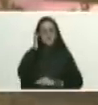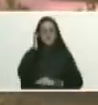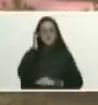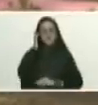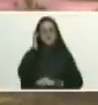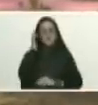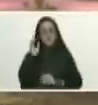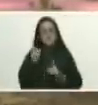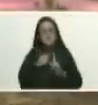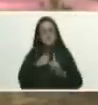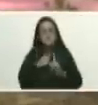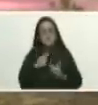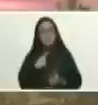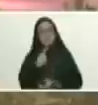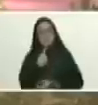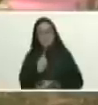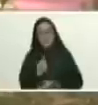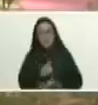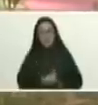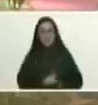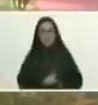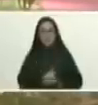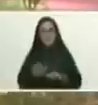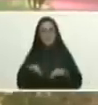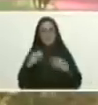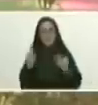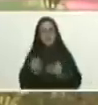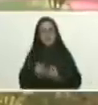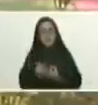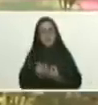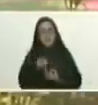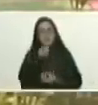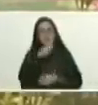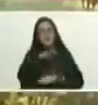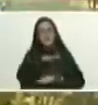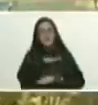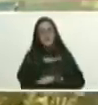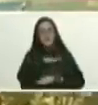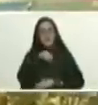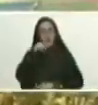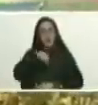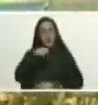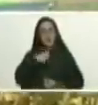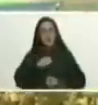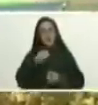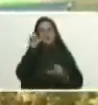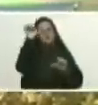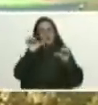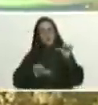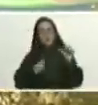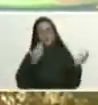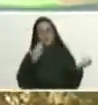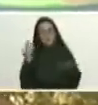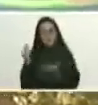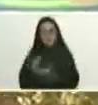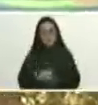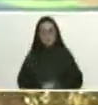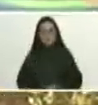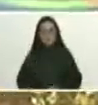con su permiso, que fuese justamente la familia beneficiada quien hoy nos diera sus palabras. Señora Diana.